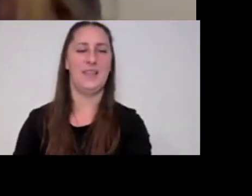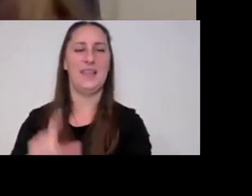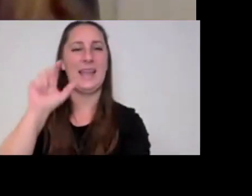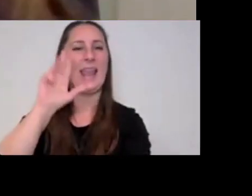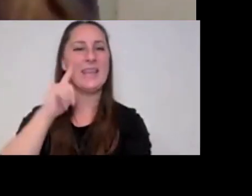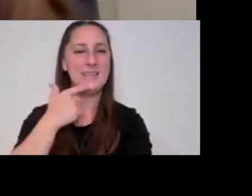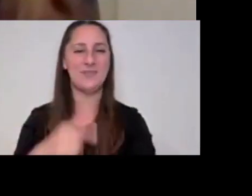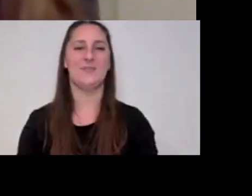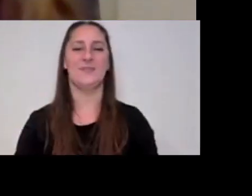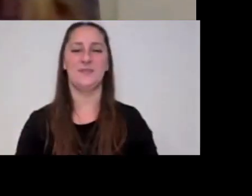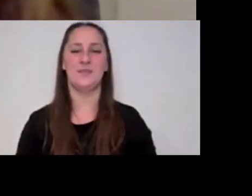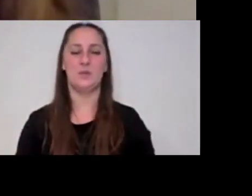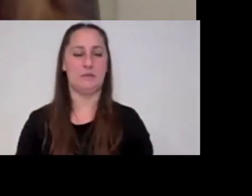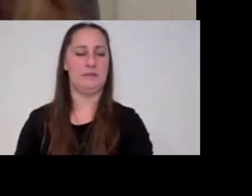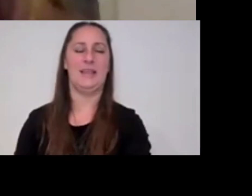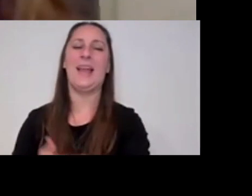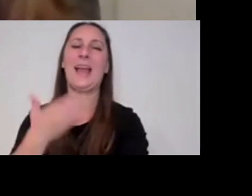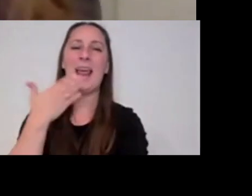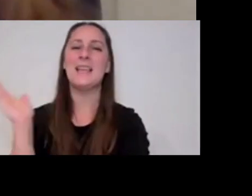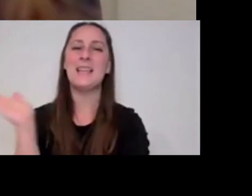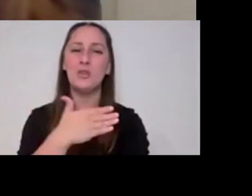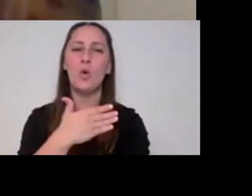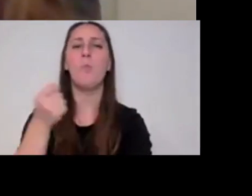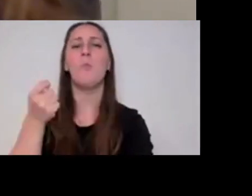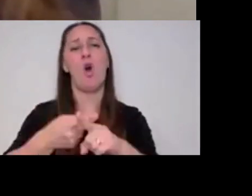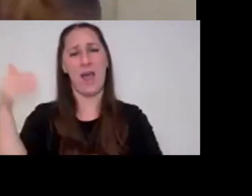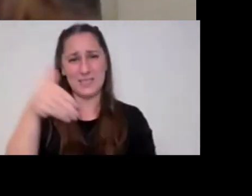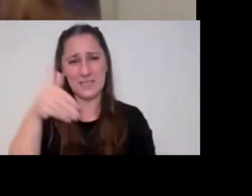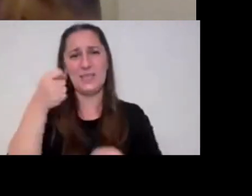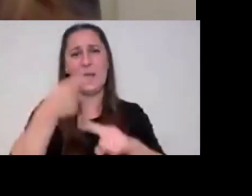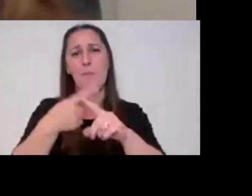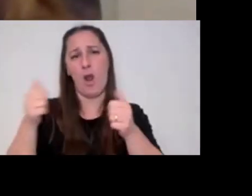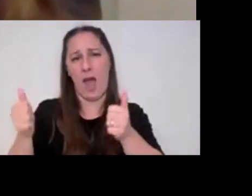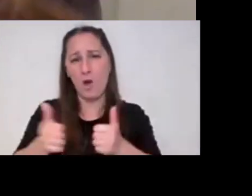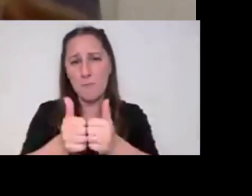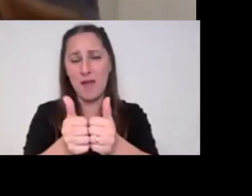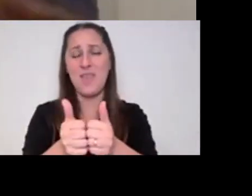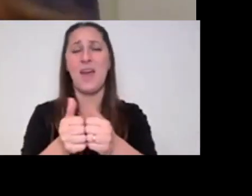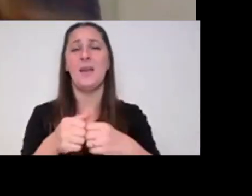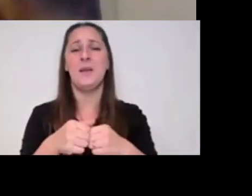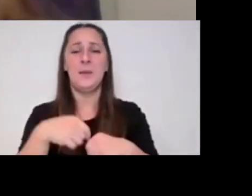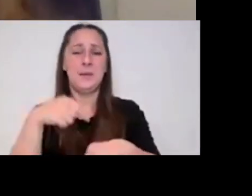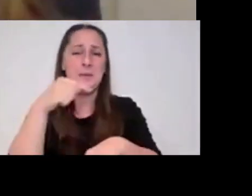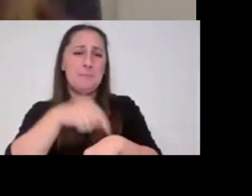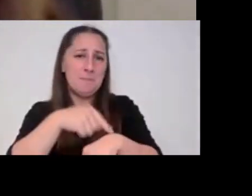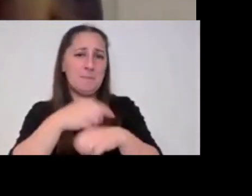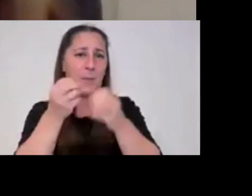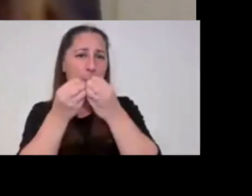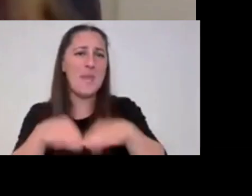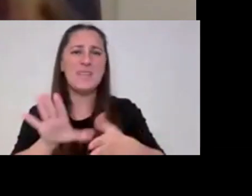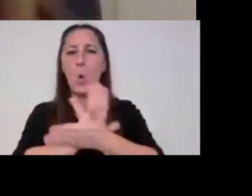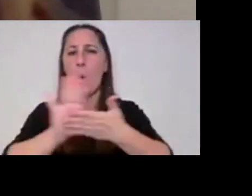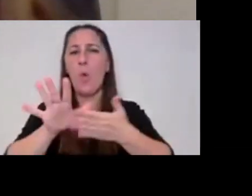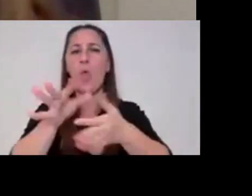Bueno, muchas gracias a todos por su asistencia, por acompañarnos en esta edición